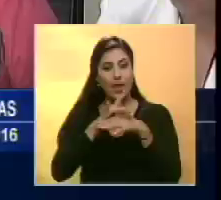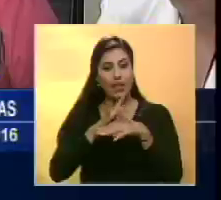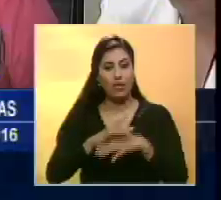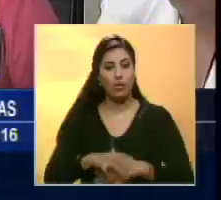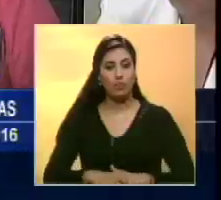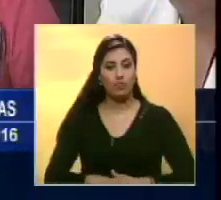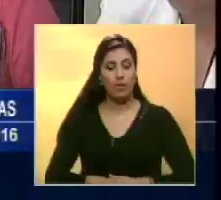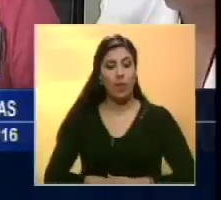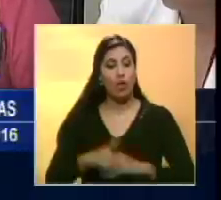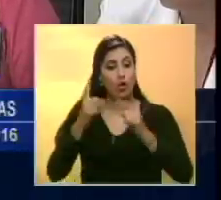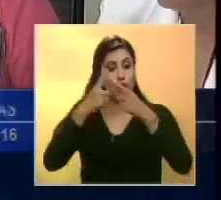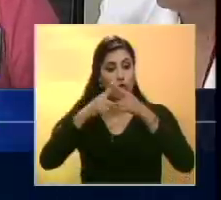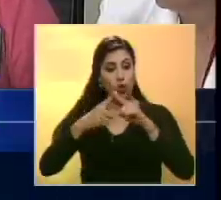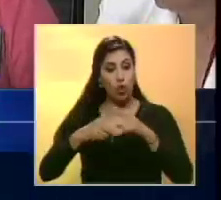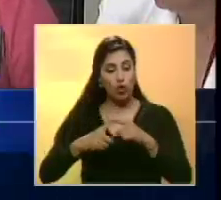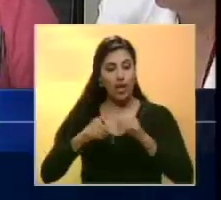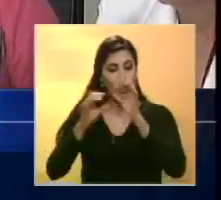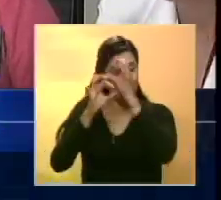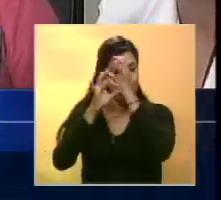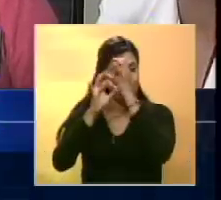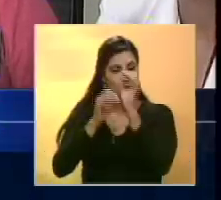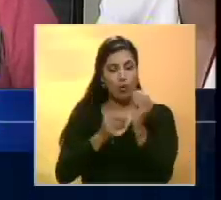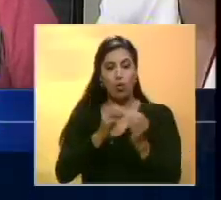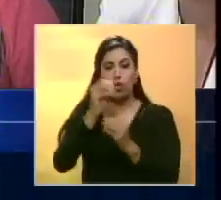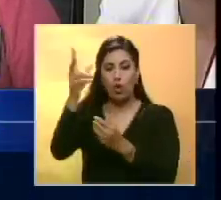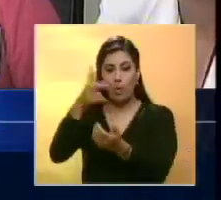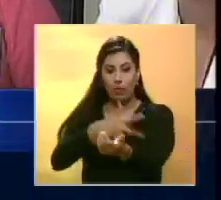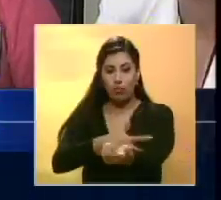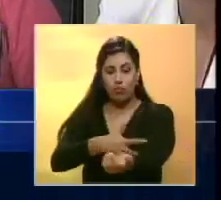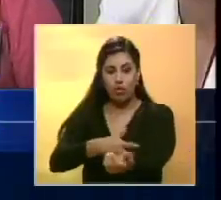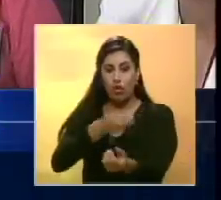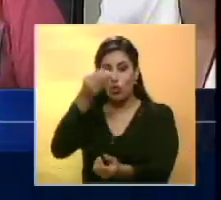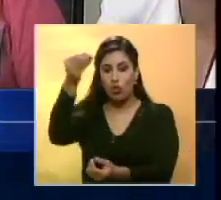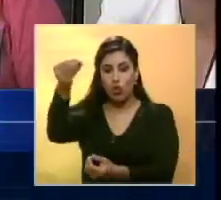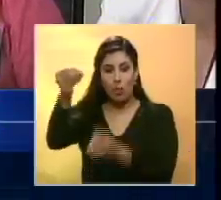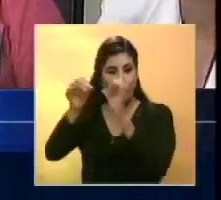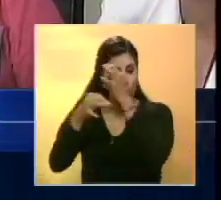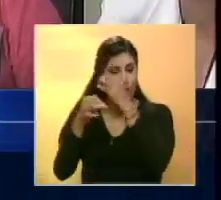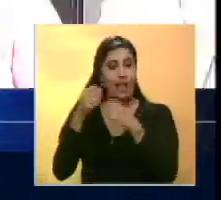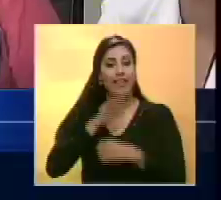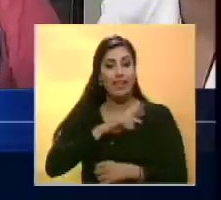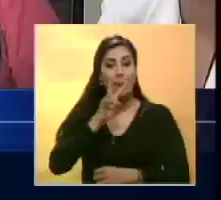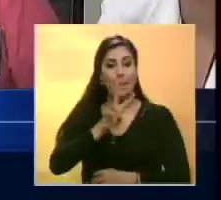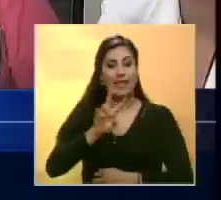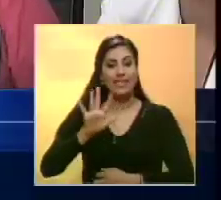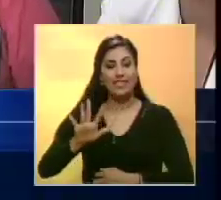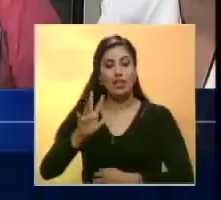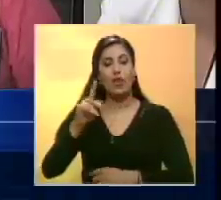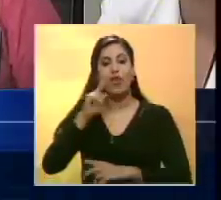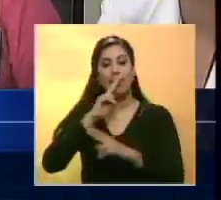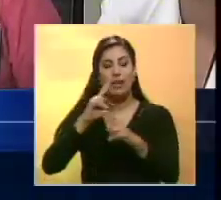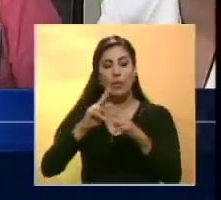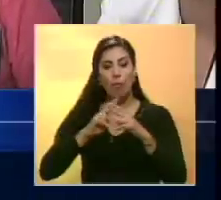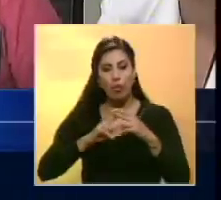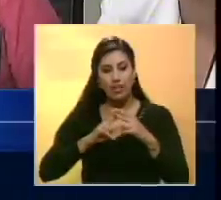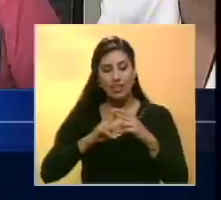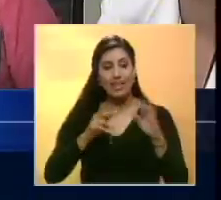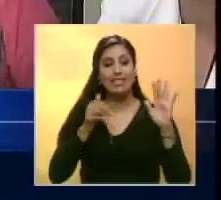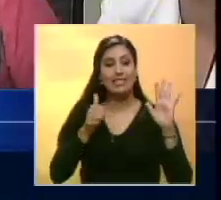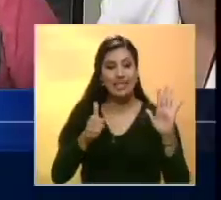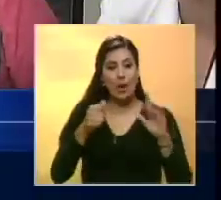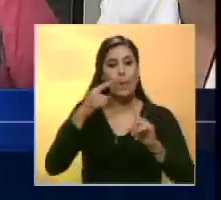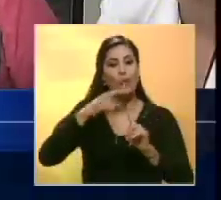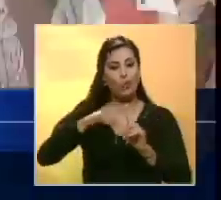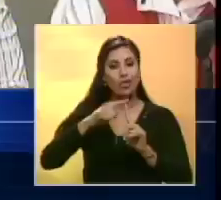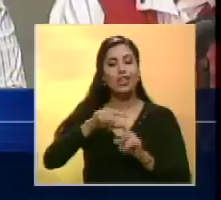médica. Del total de las muestras enviadas al Instituto Nacional de Higiene, hemos tenido 25 resultados, de los cuales 6 han